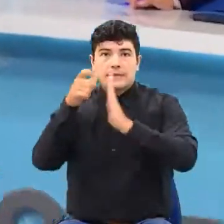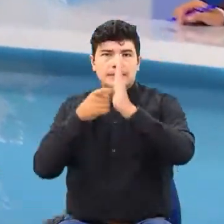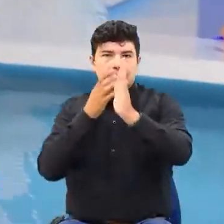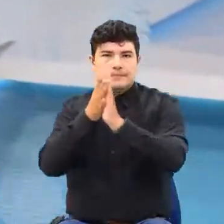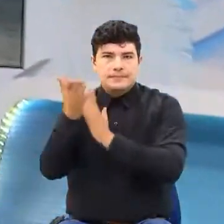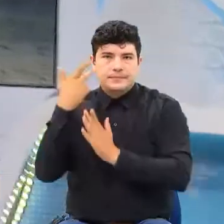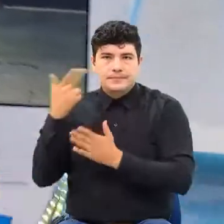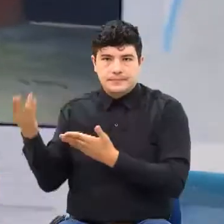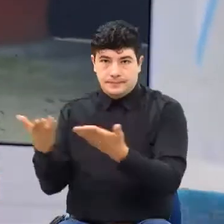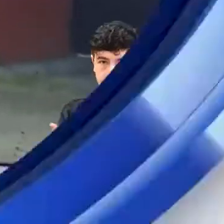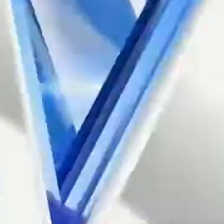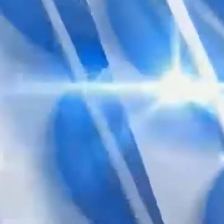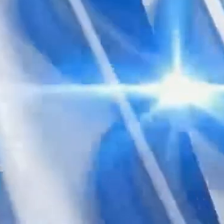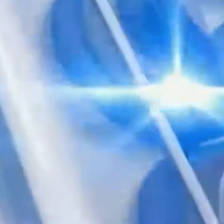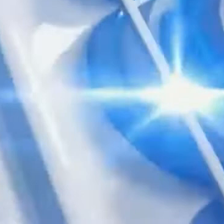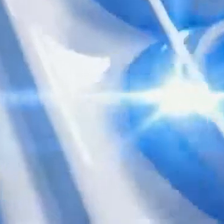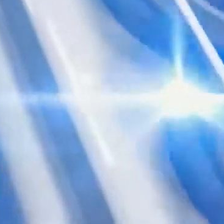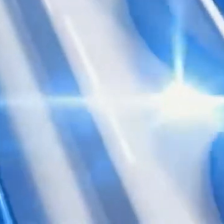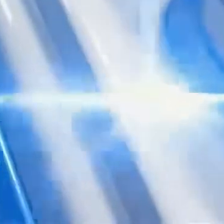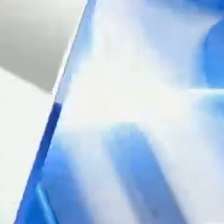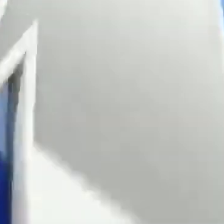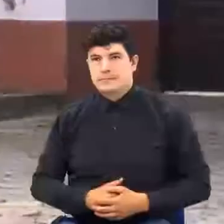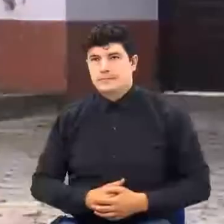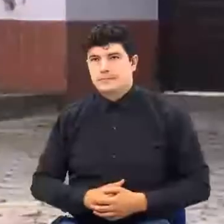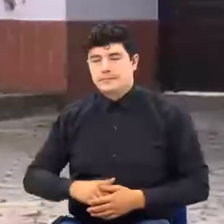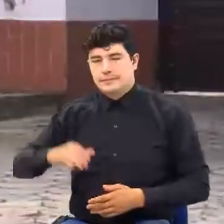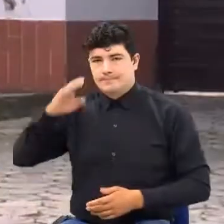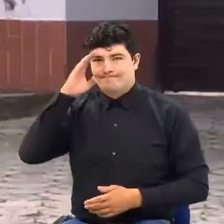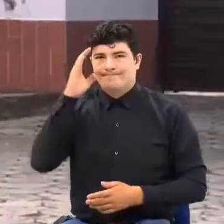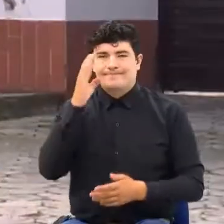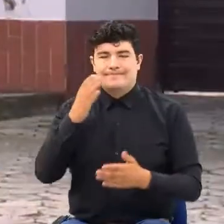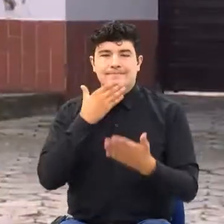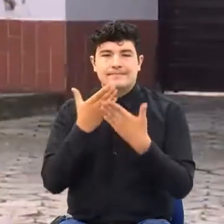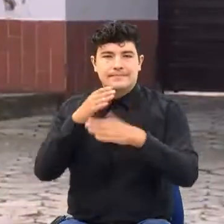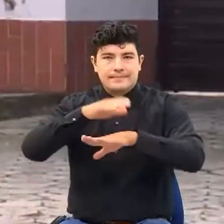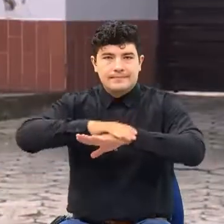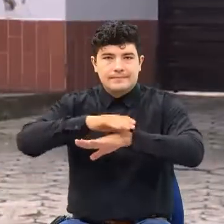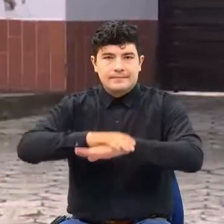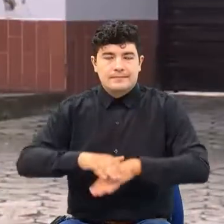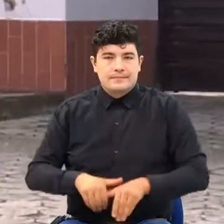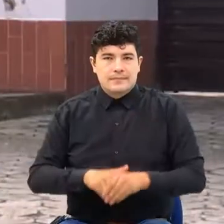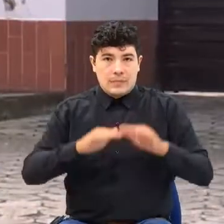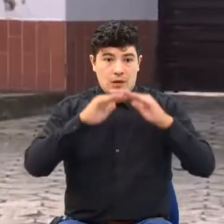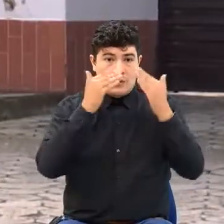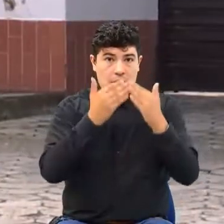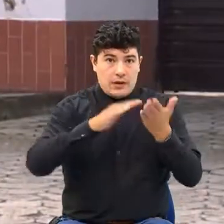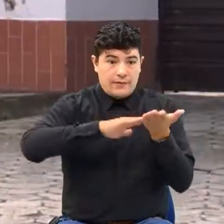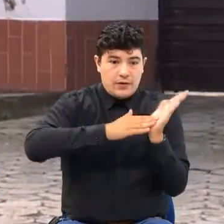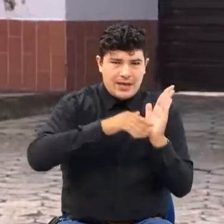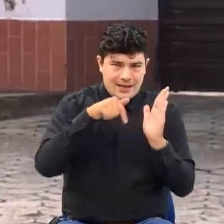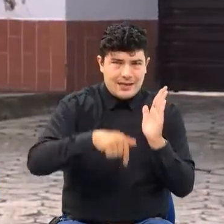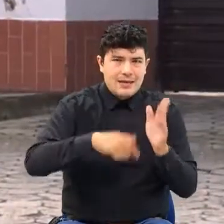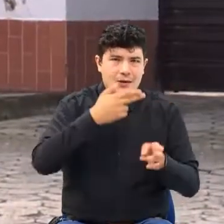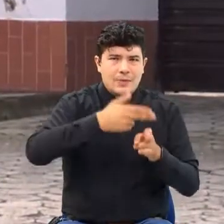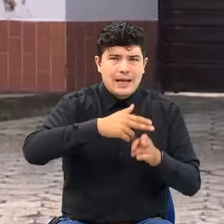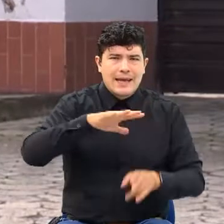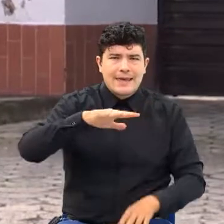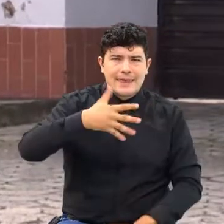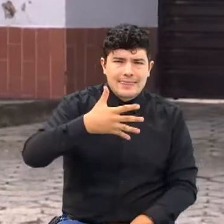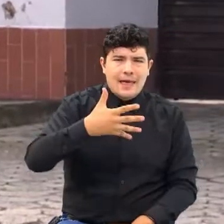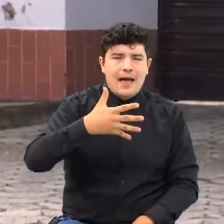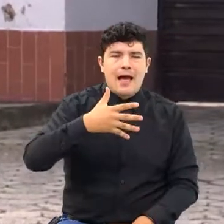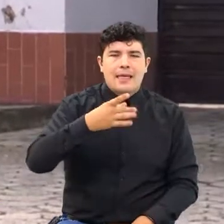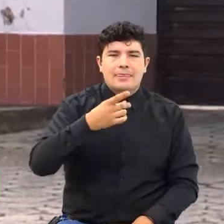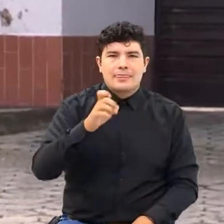Sergio, Diana, con las buenas tardes, los saludo aquí desde el municipio de Florida Blanca. Estamos en las afueras de este colegio, la Quinta del Puente, quizá uno de